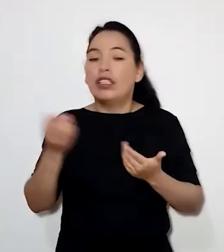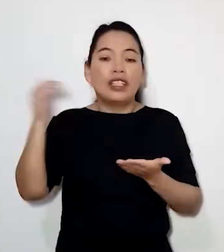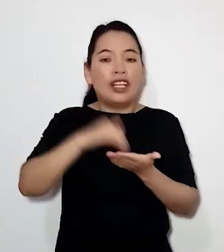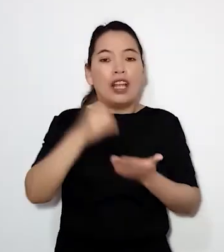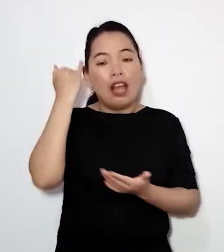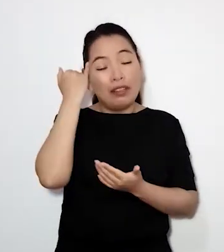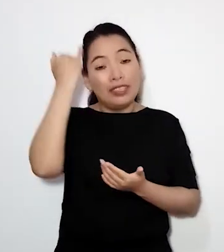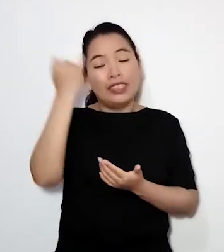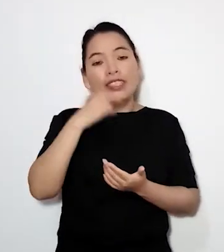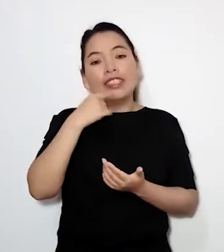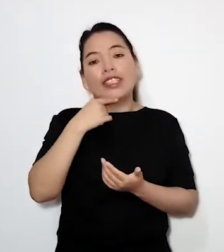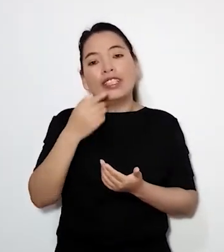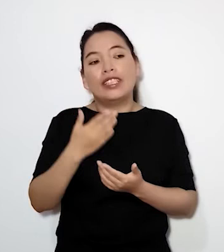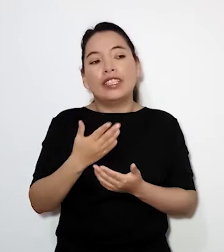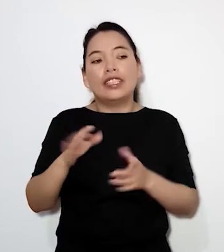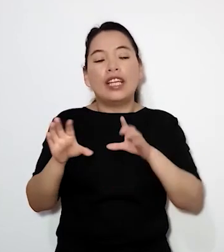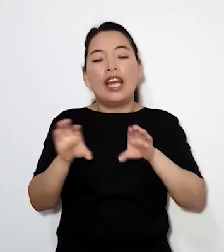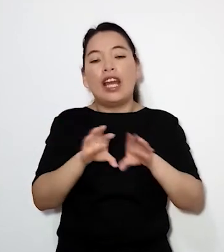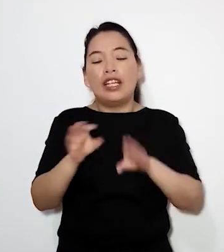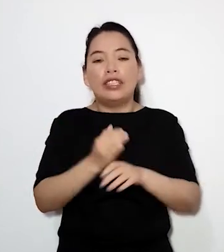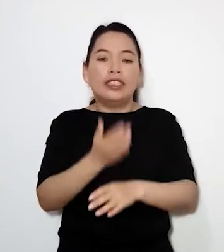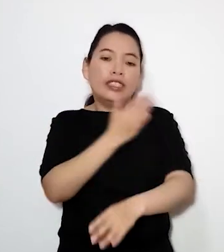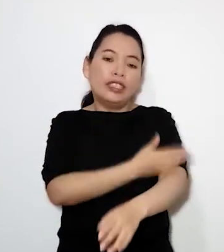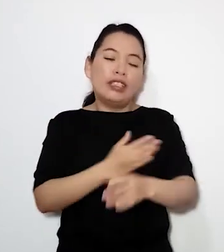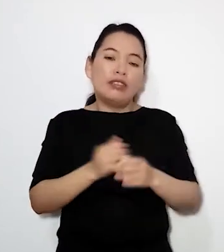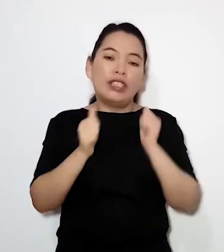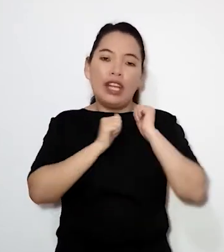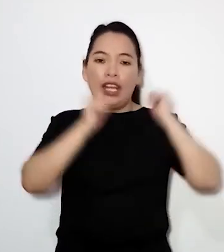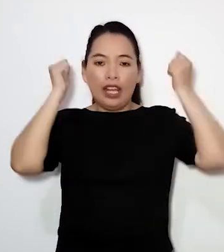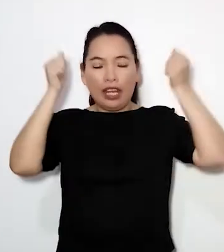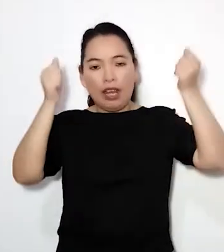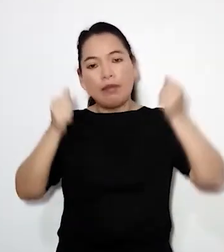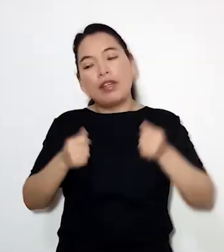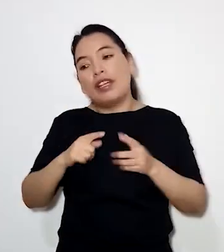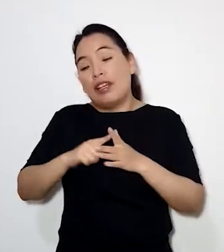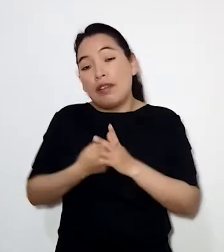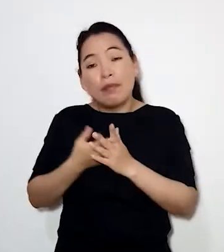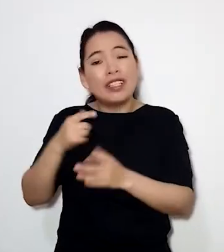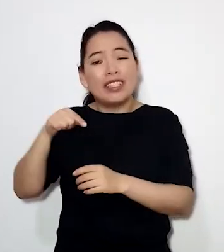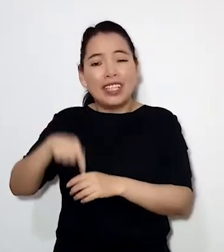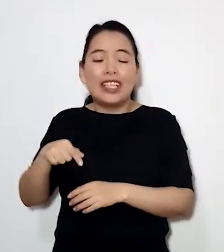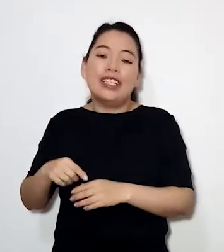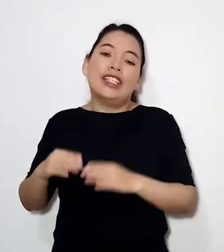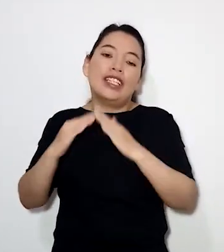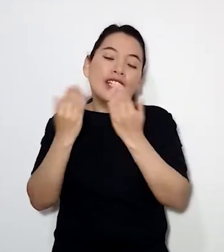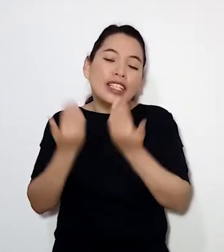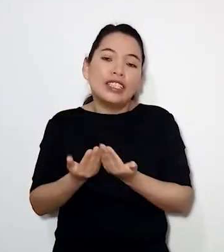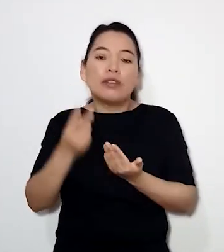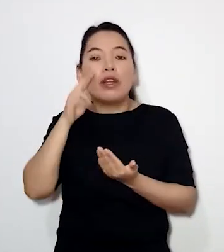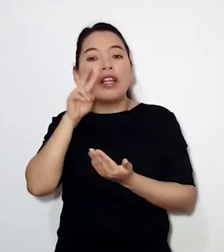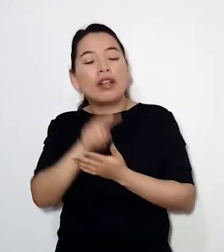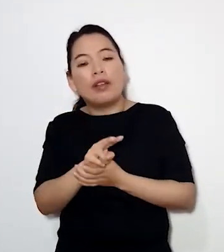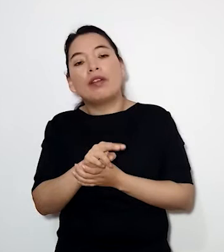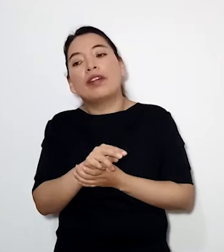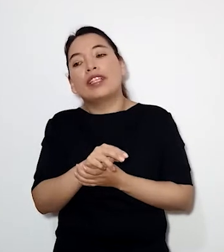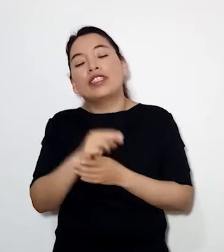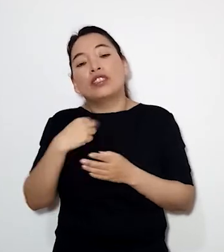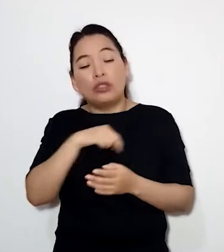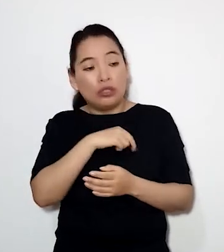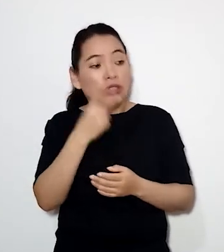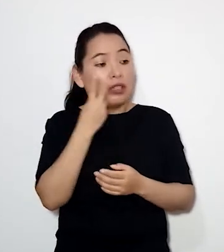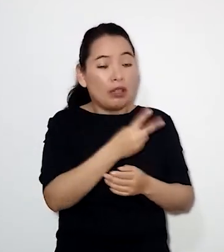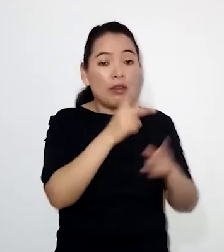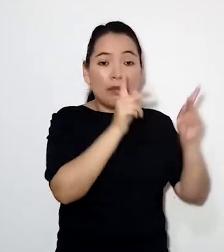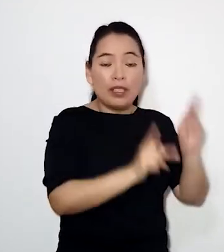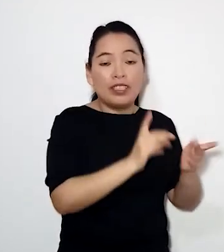por la Educación Inclusiva, que se llama Empecemos en la Escuela, y las invito a mirarla. Si queremos ver a las personas con discapacidad en las plazas, en las